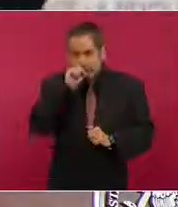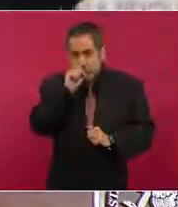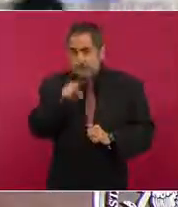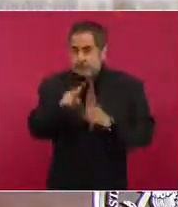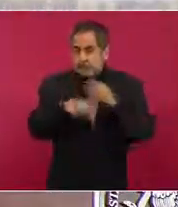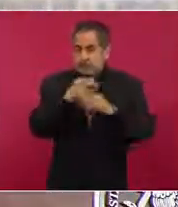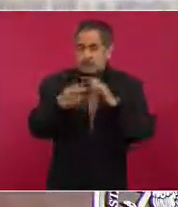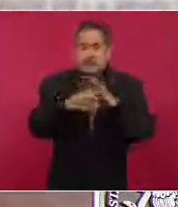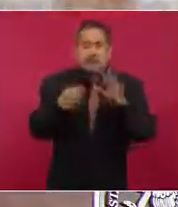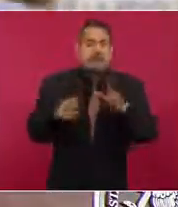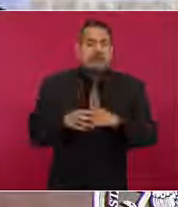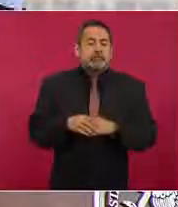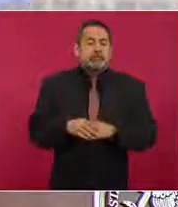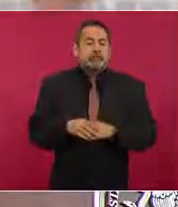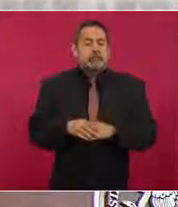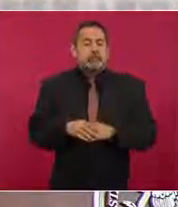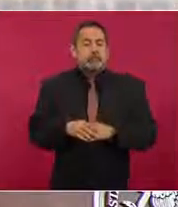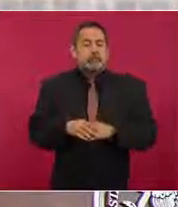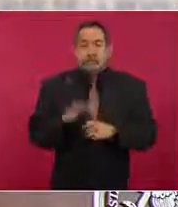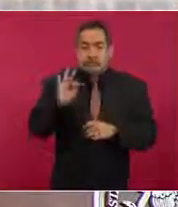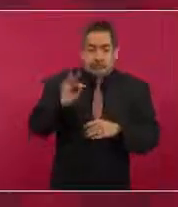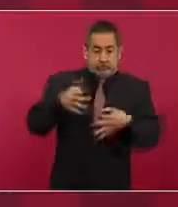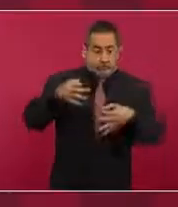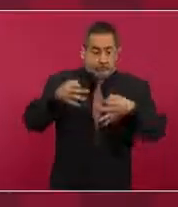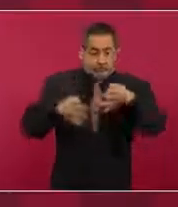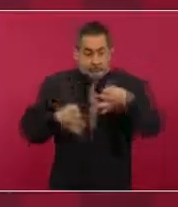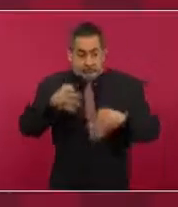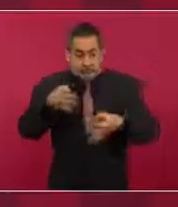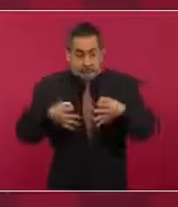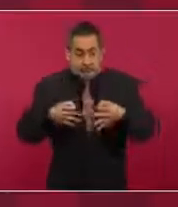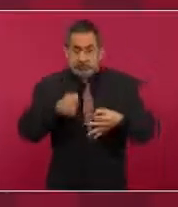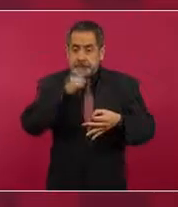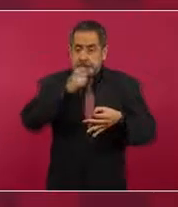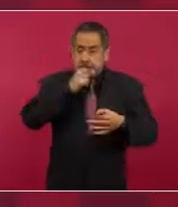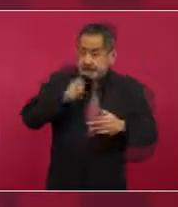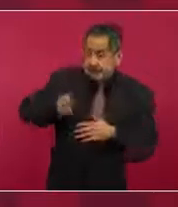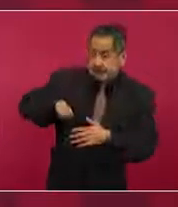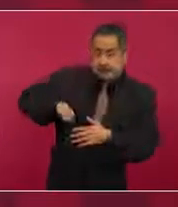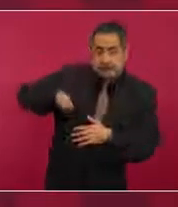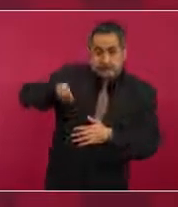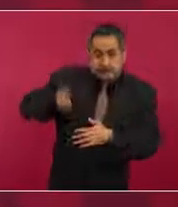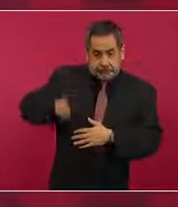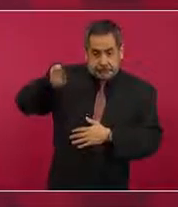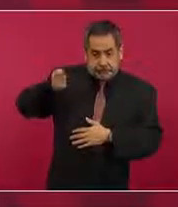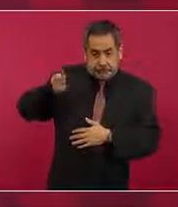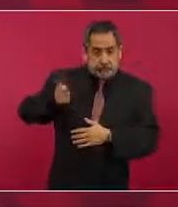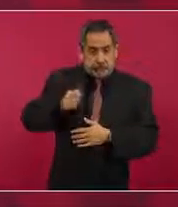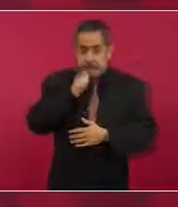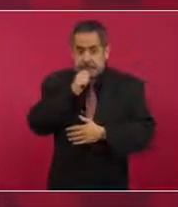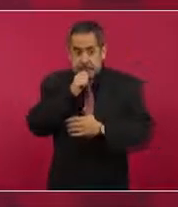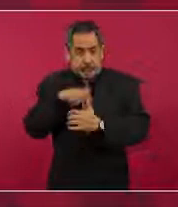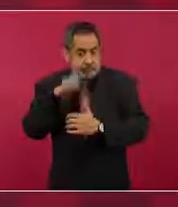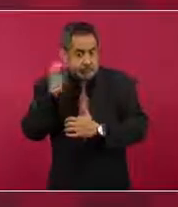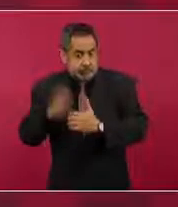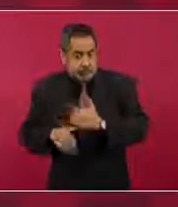aclarar si son juicios, si todavía no se concluye el proceso.